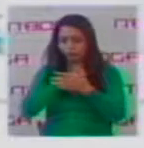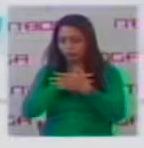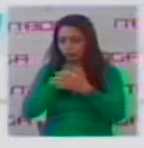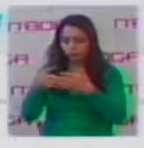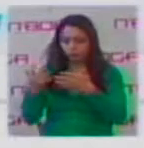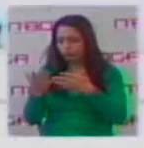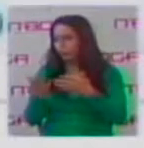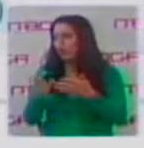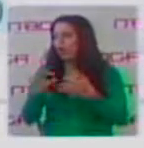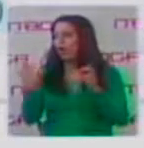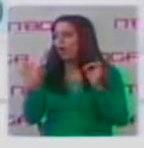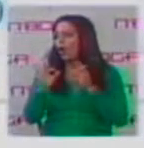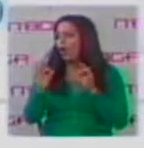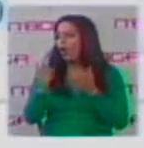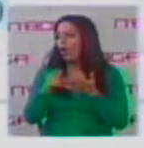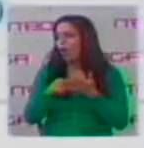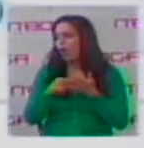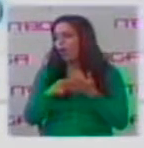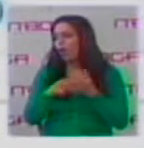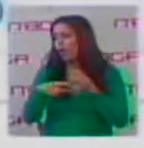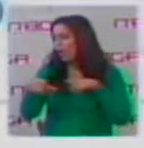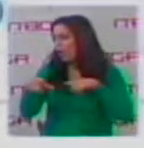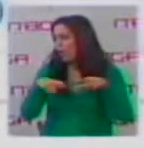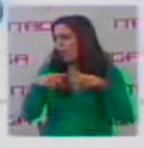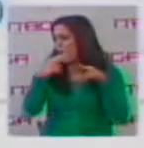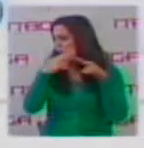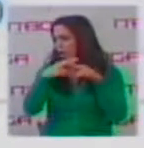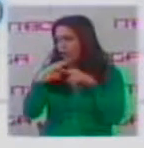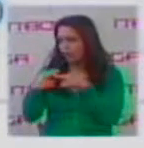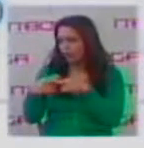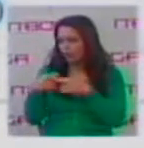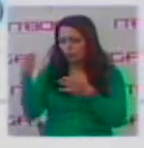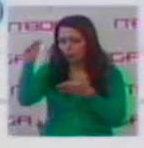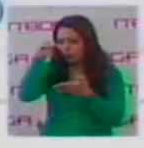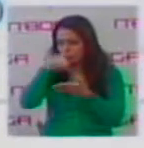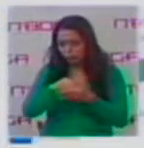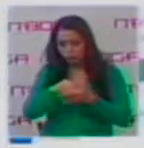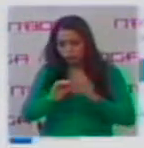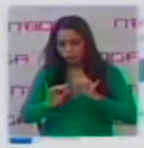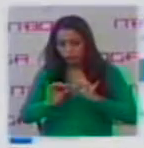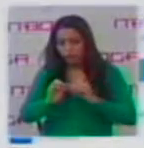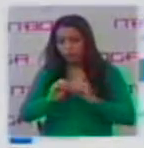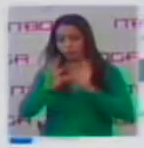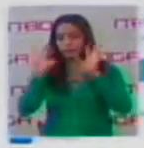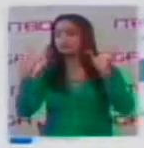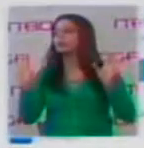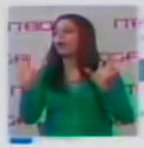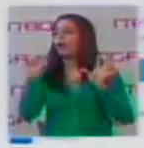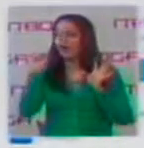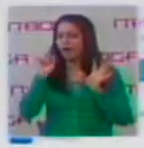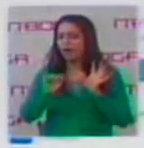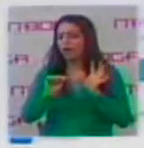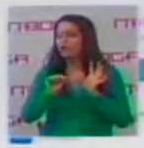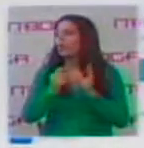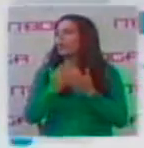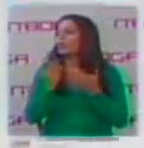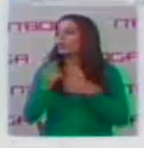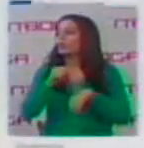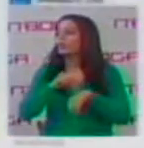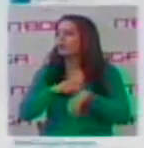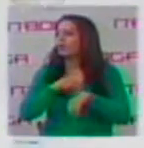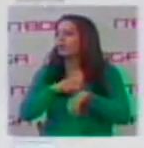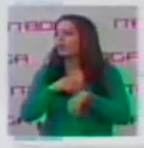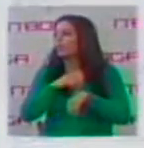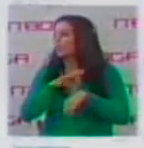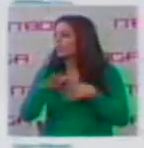de repente pone Alborada, Urdesa, Mapasingue, le pone su sector y ahí automáticamente le va a salir el horario y